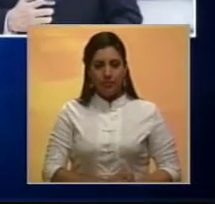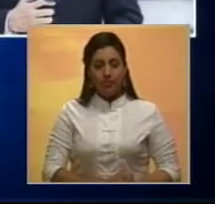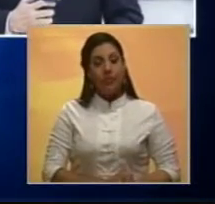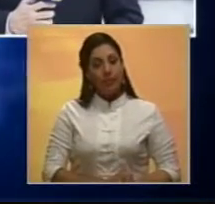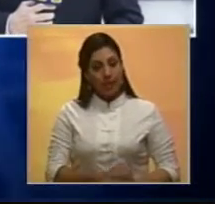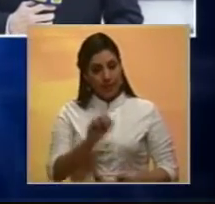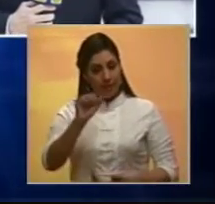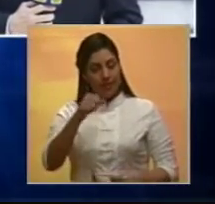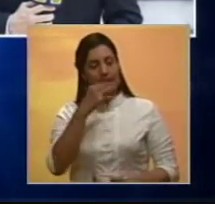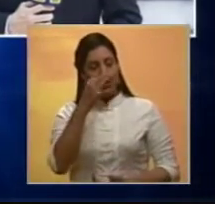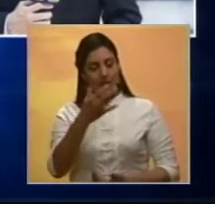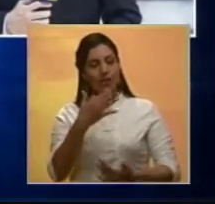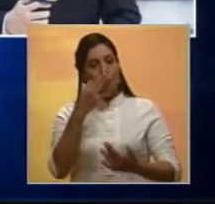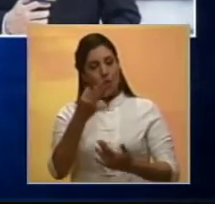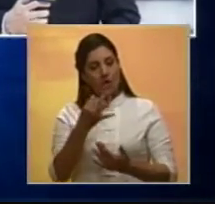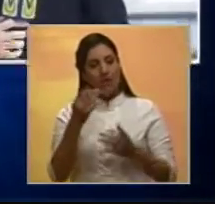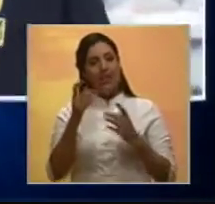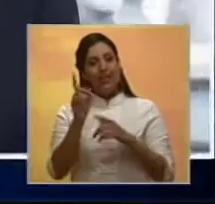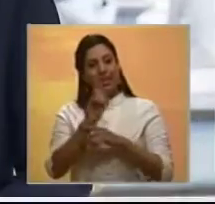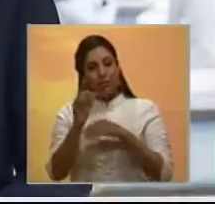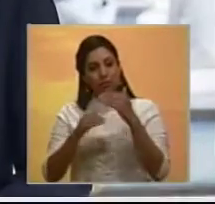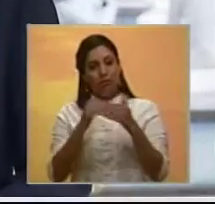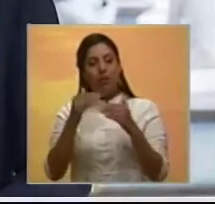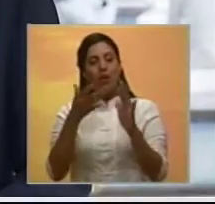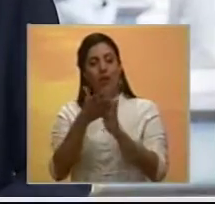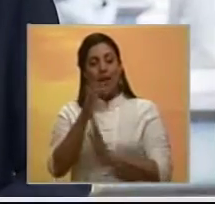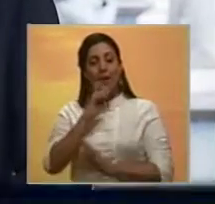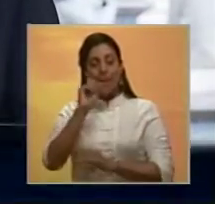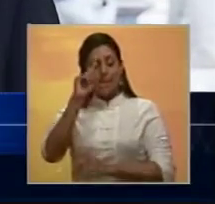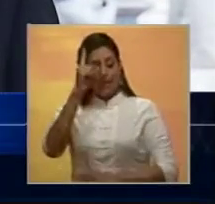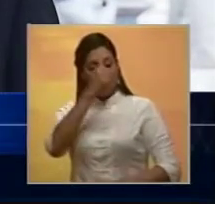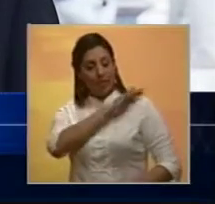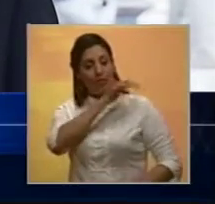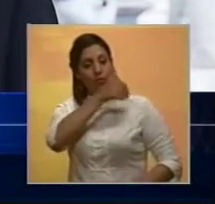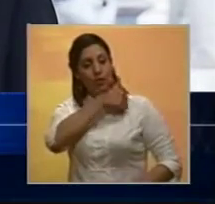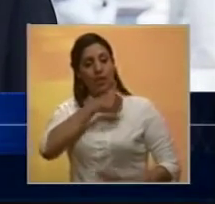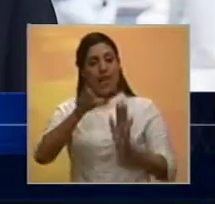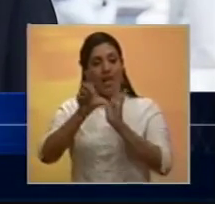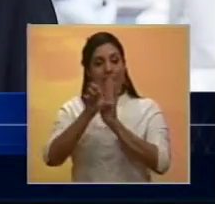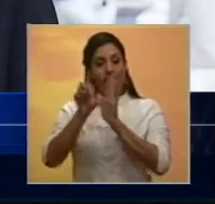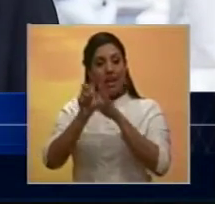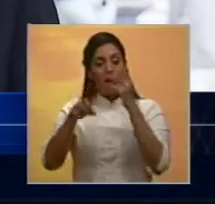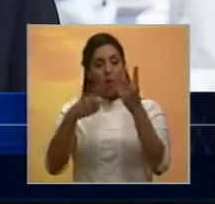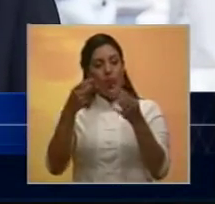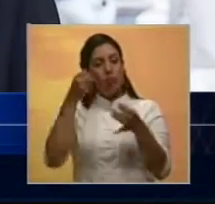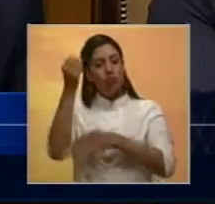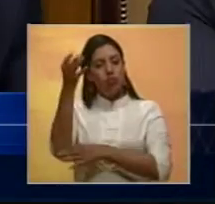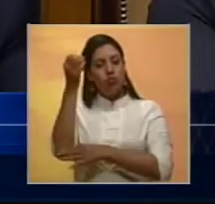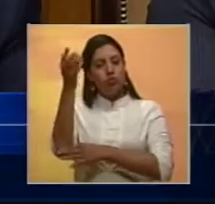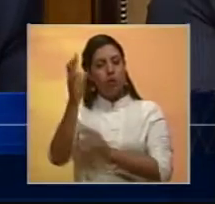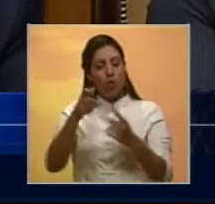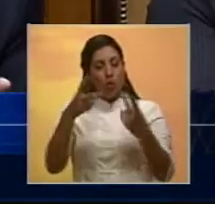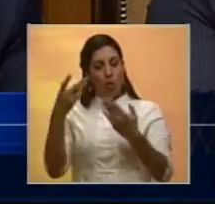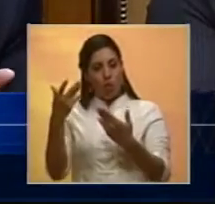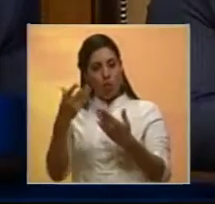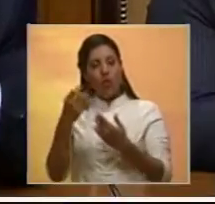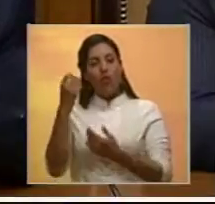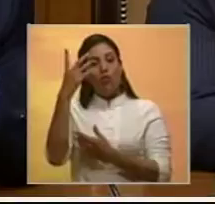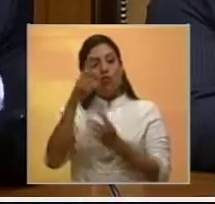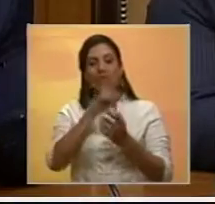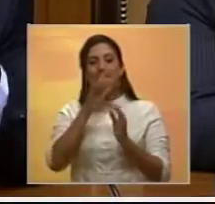Sí, así es, gracias, buenas tardes. La aseveración la hizo la primera autoridad legislativa durante su discurso de instalación del